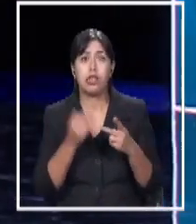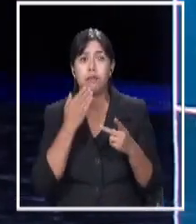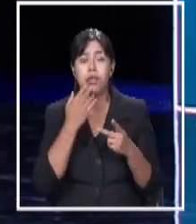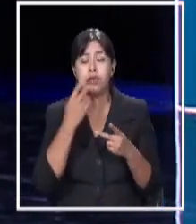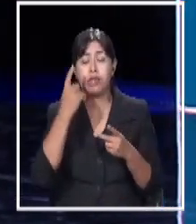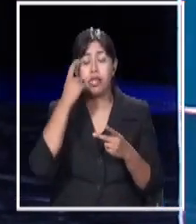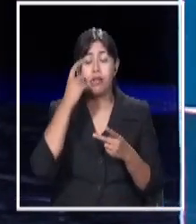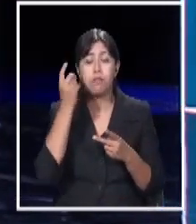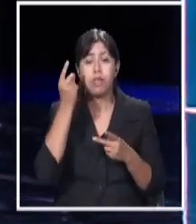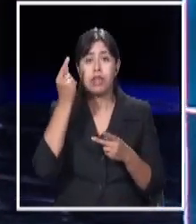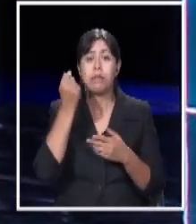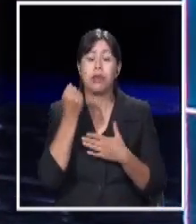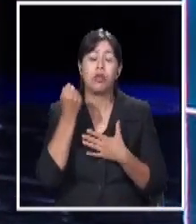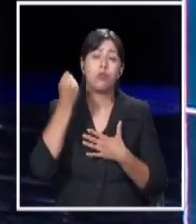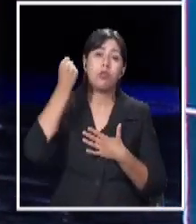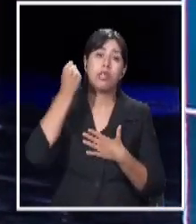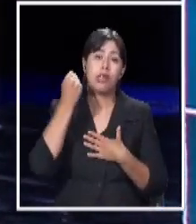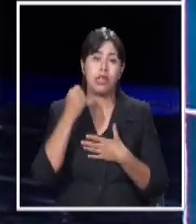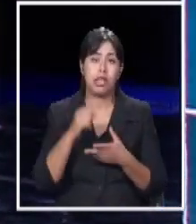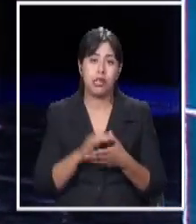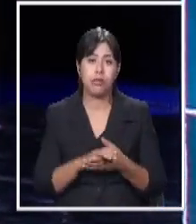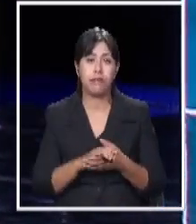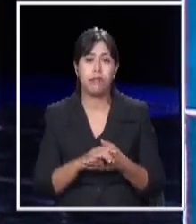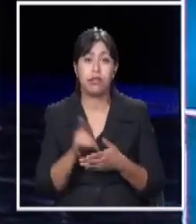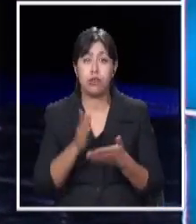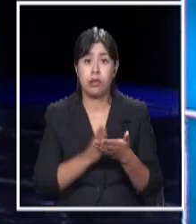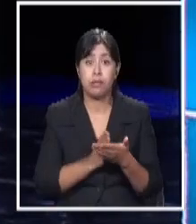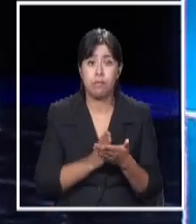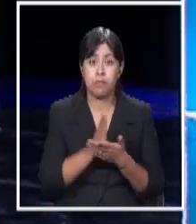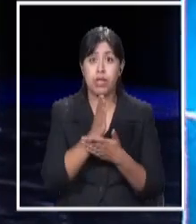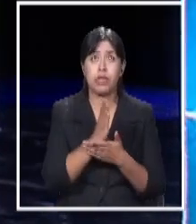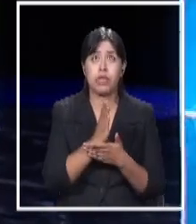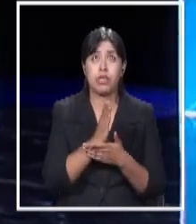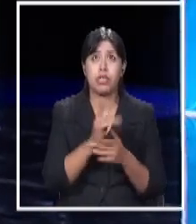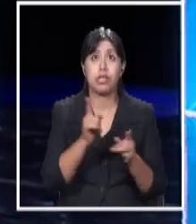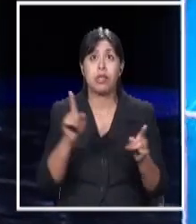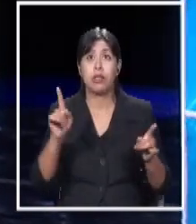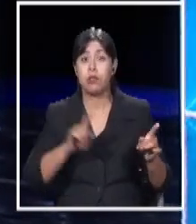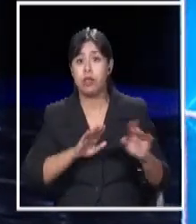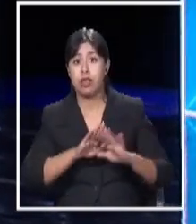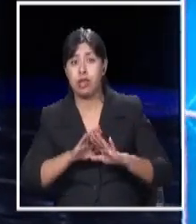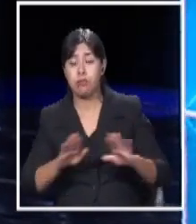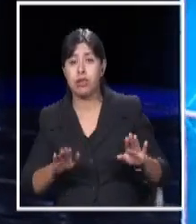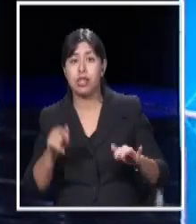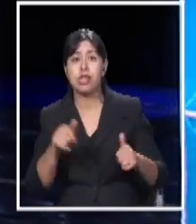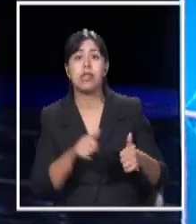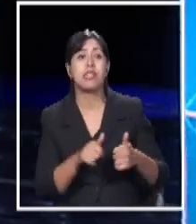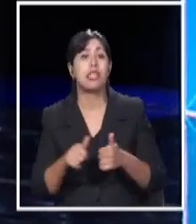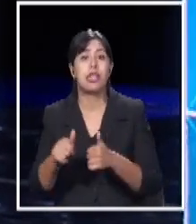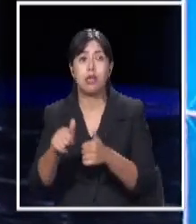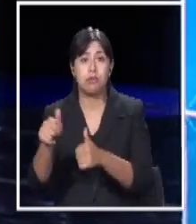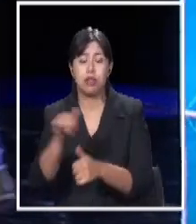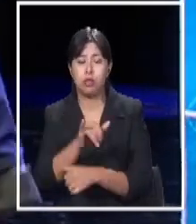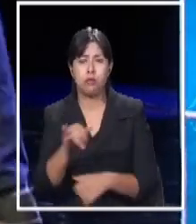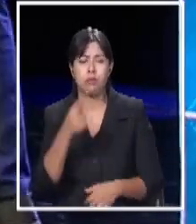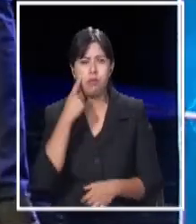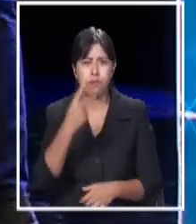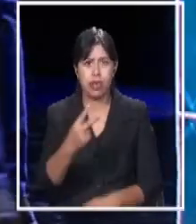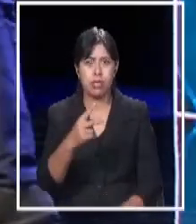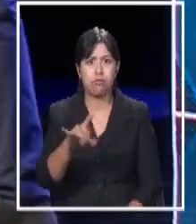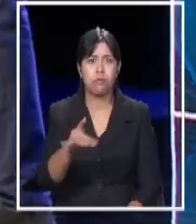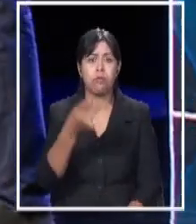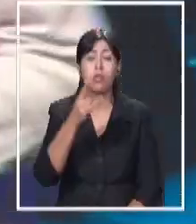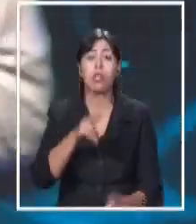muy frecuente en este trastorno. Esto es cuando parte la intervención, esto es cuando termina, y este es un seguimiento que se hace. Y podemos ver